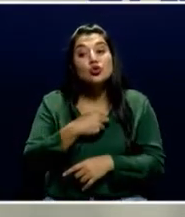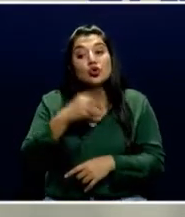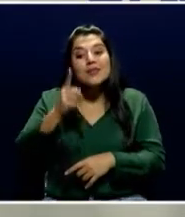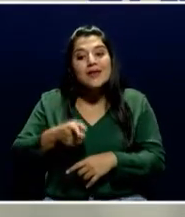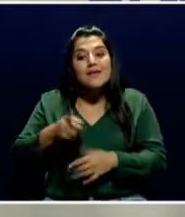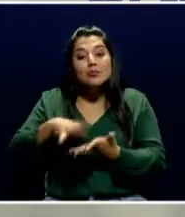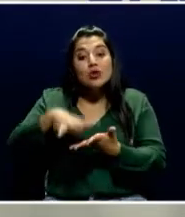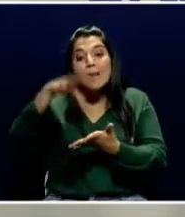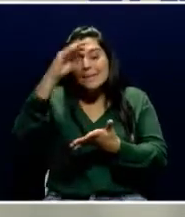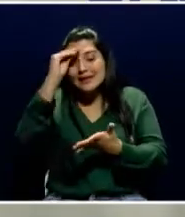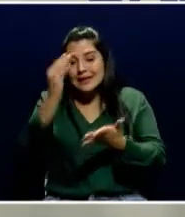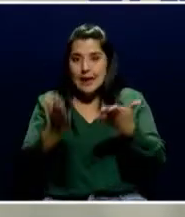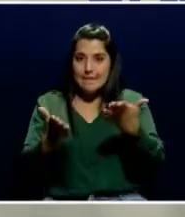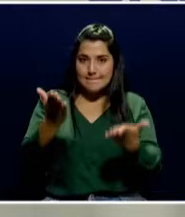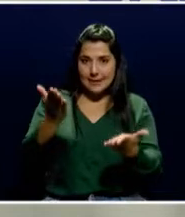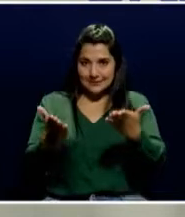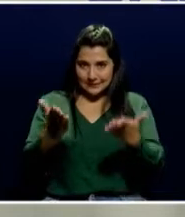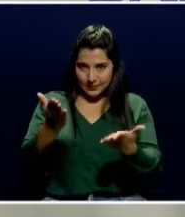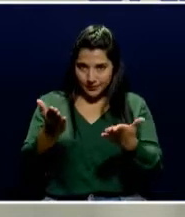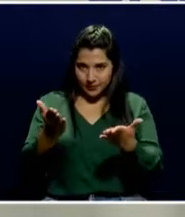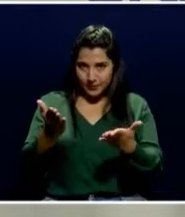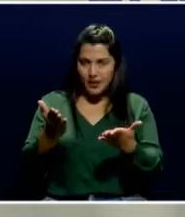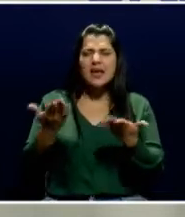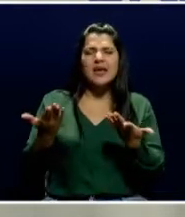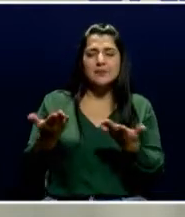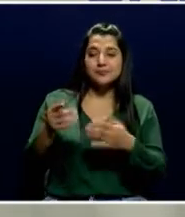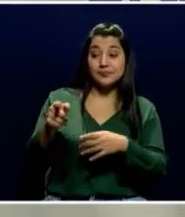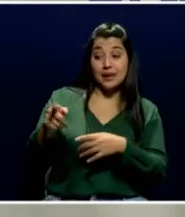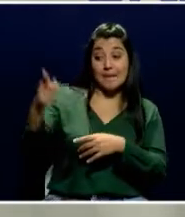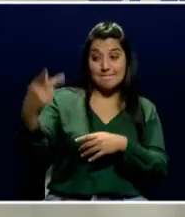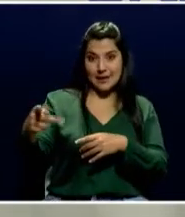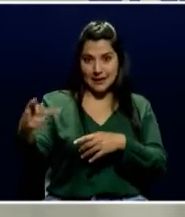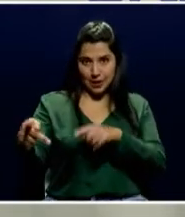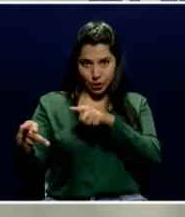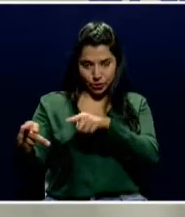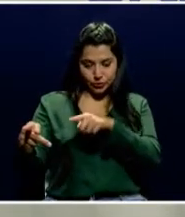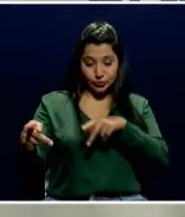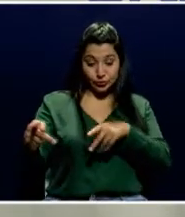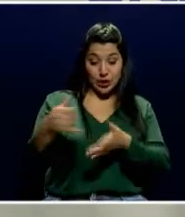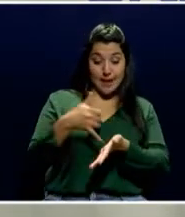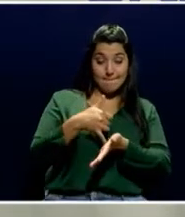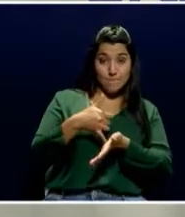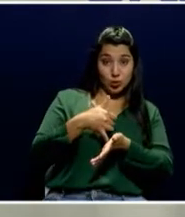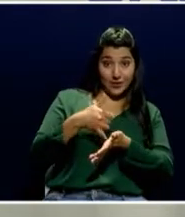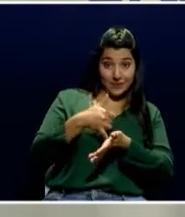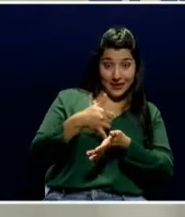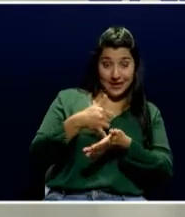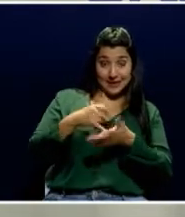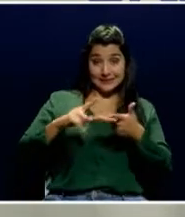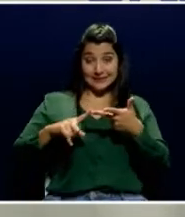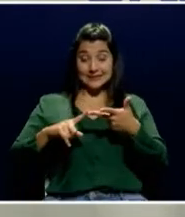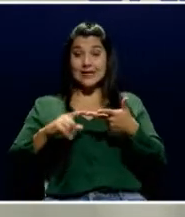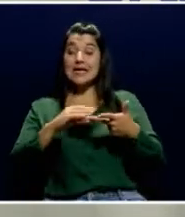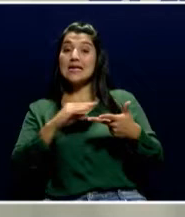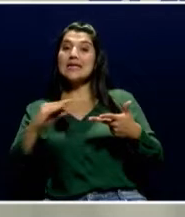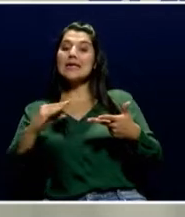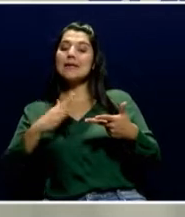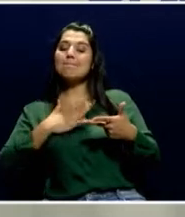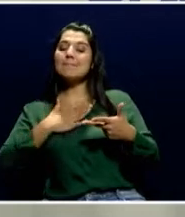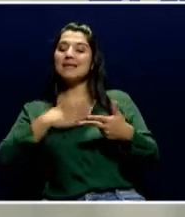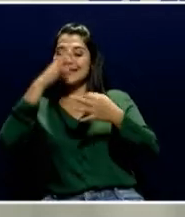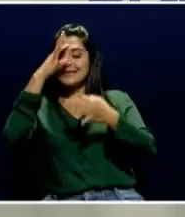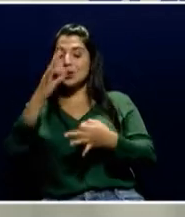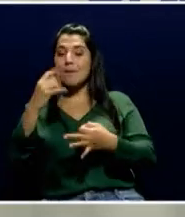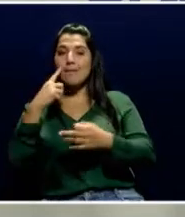balance entre el peligro que tenemos, la vulnerabilidad que podemos identificar y las decisiones que tenemos